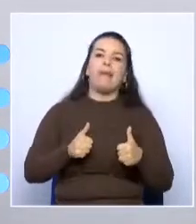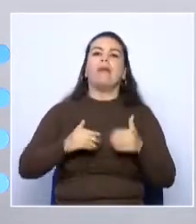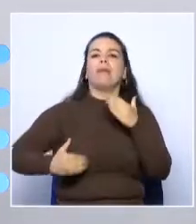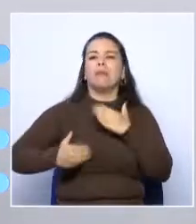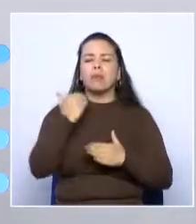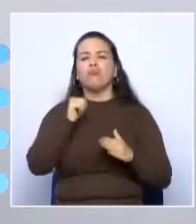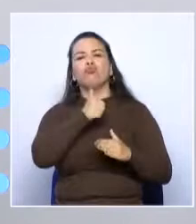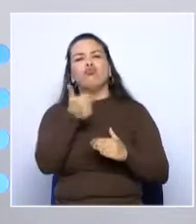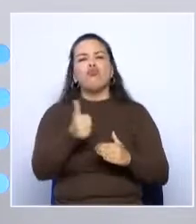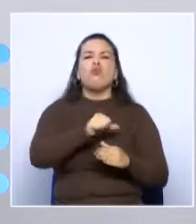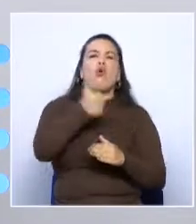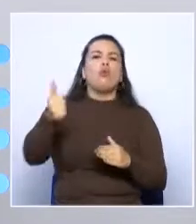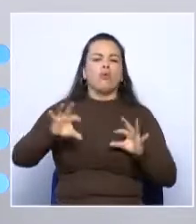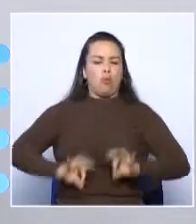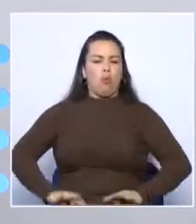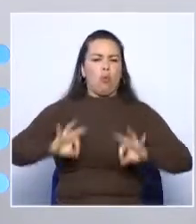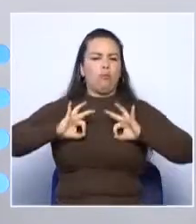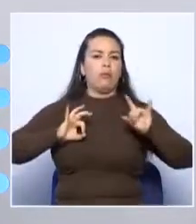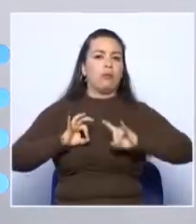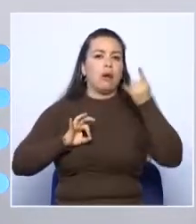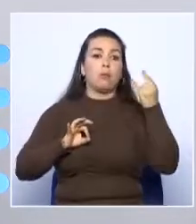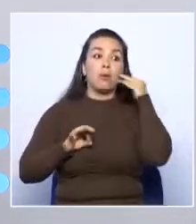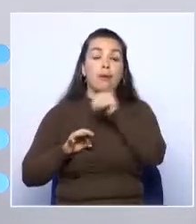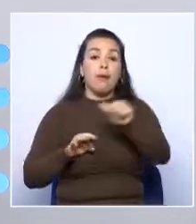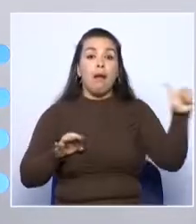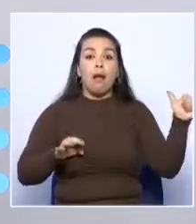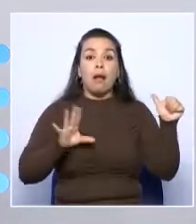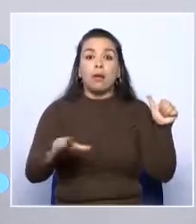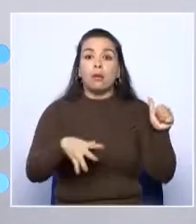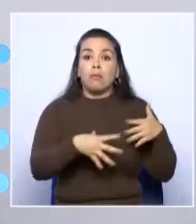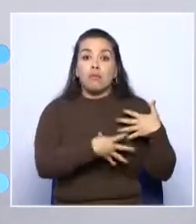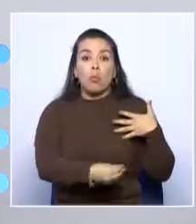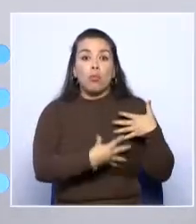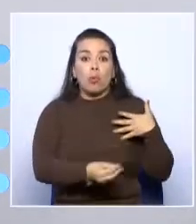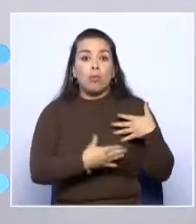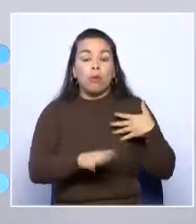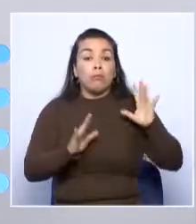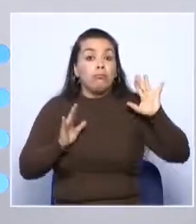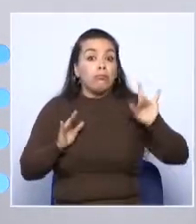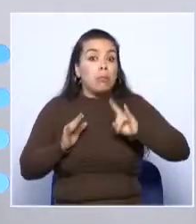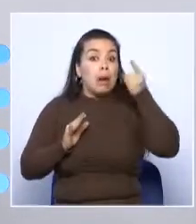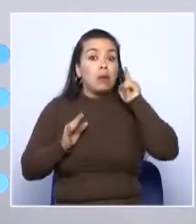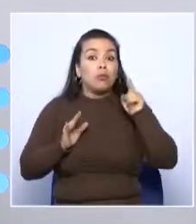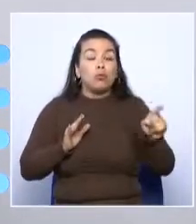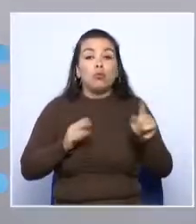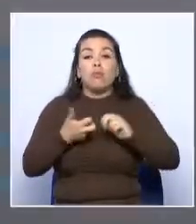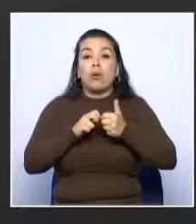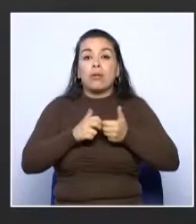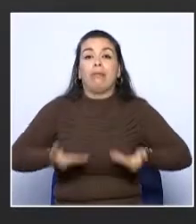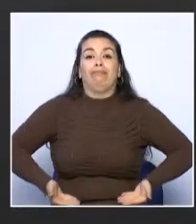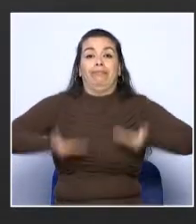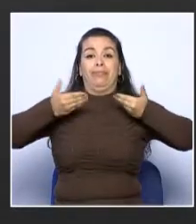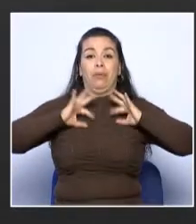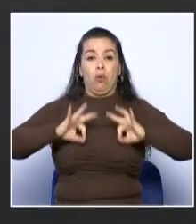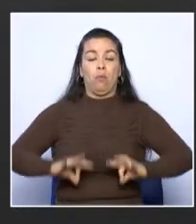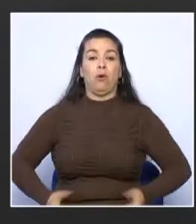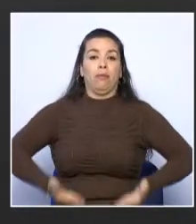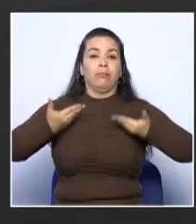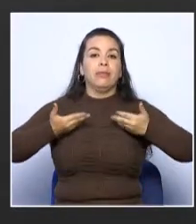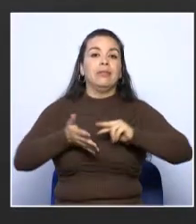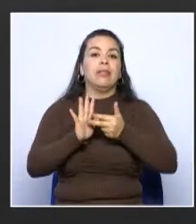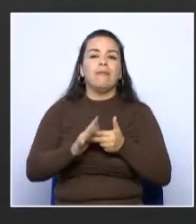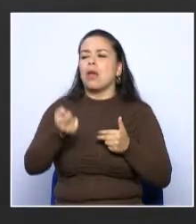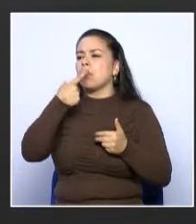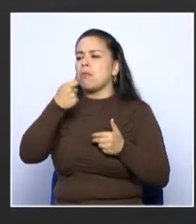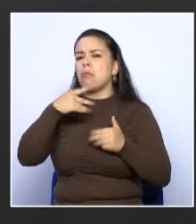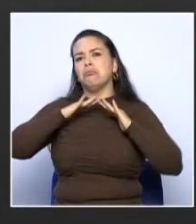vamos a pasar a los niveles hormonales, porque una paciente puede estar secretando leche por el pezón simplemente porque tiene la prolactina elevada y eso dándole una